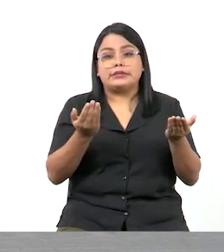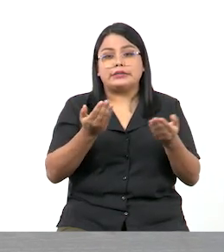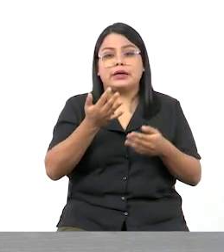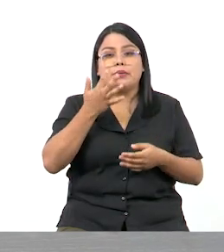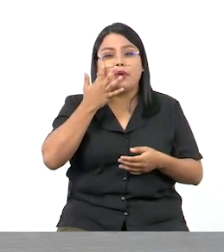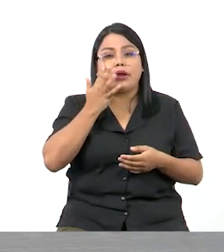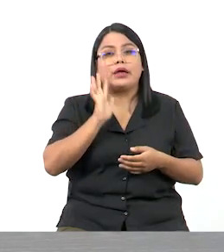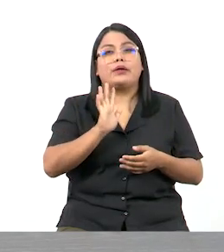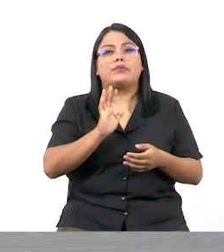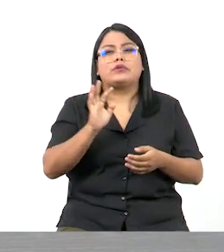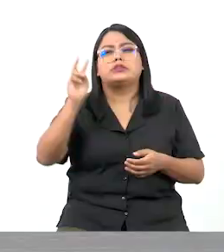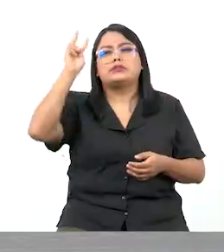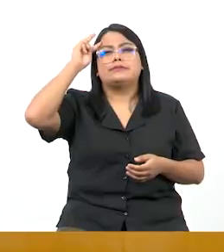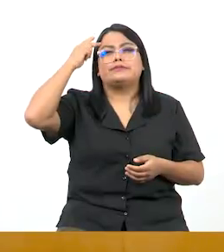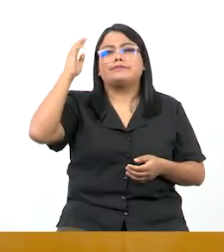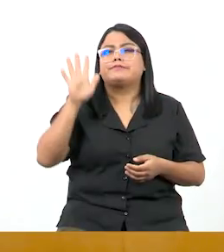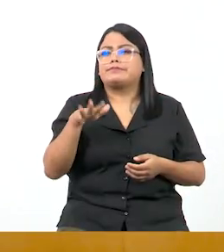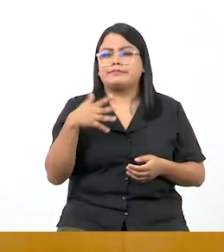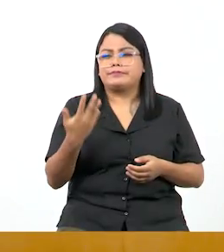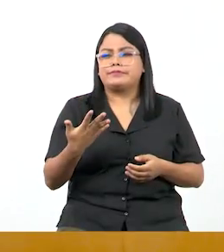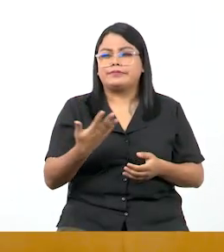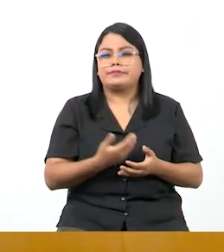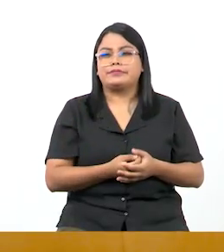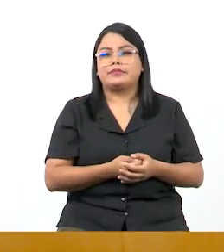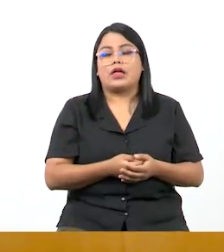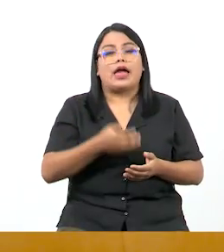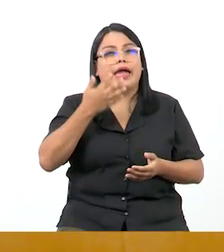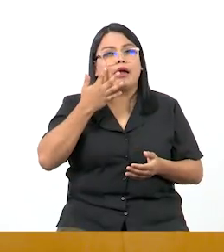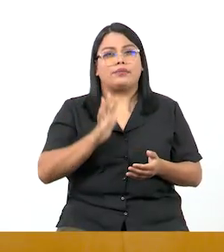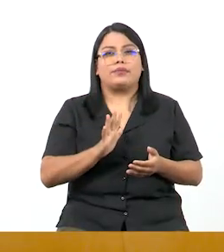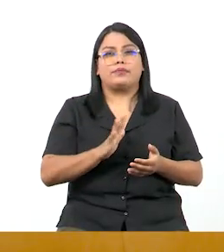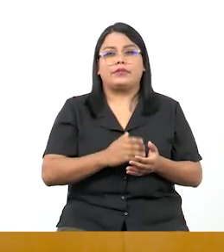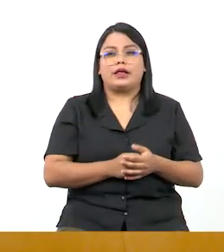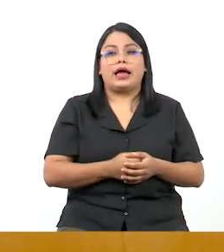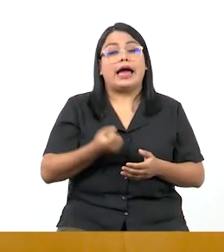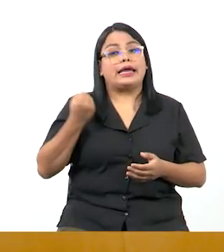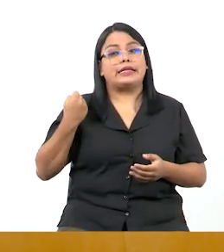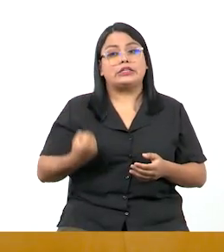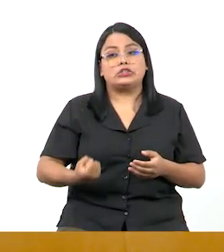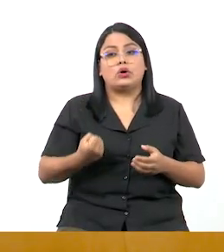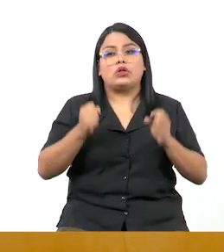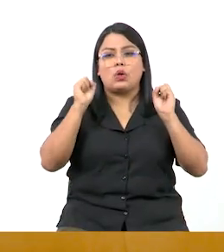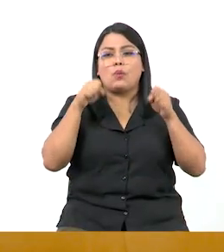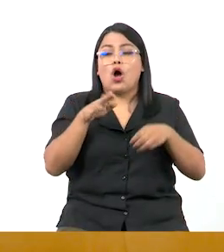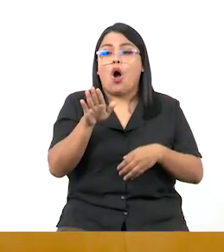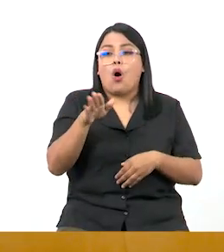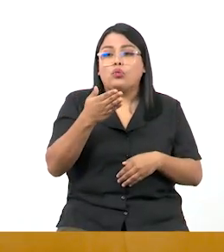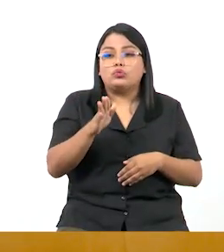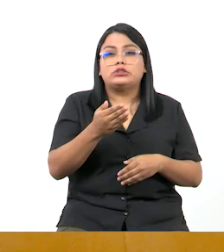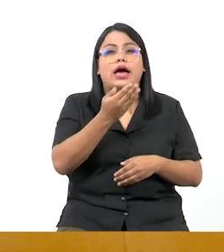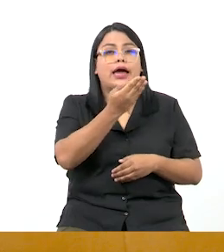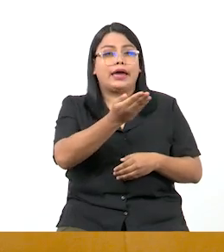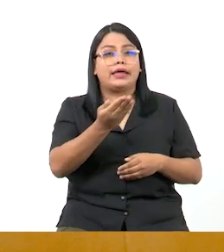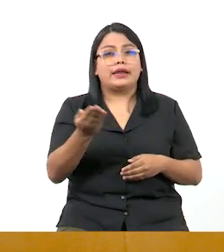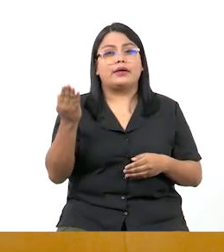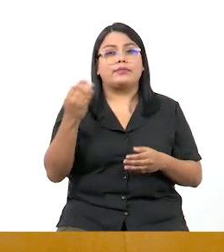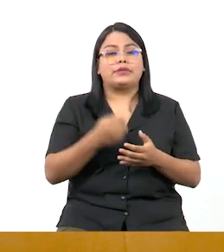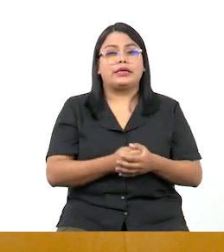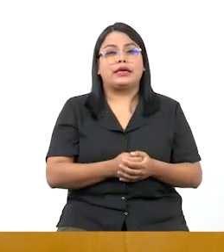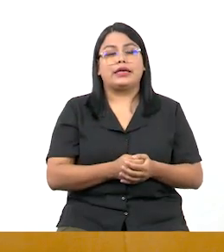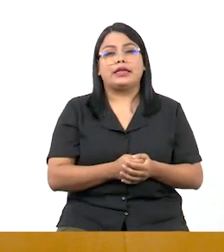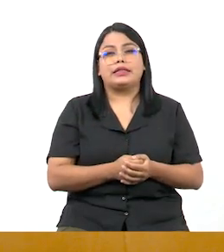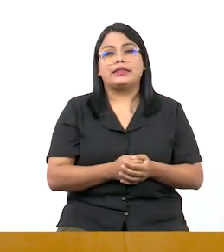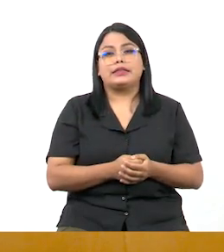la productividad. ¿Y a qué nos referimos cuando hablamos de productividad? Bueno, a que el estudiantado haga uso